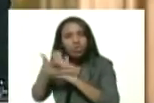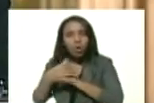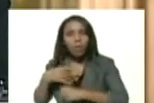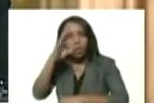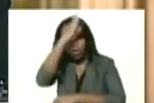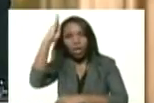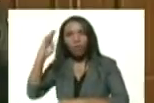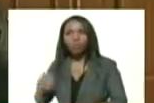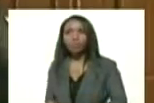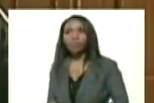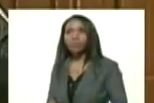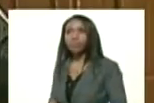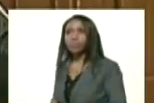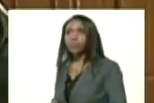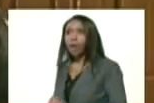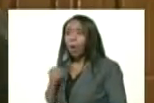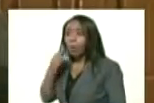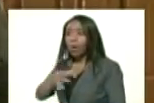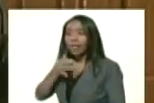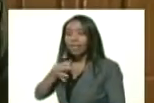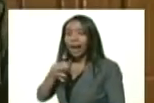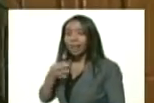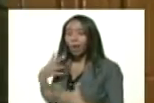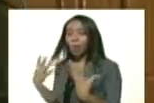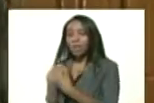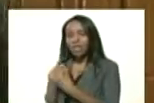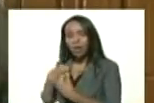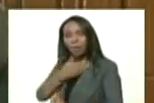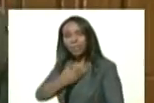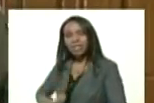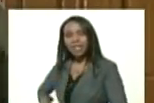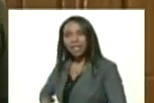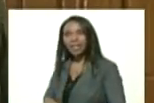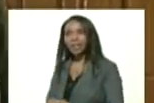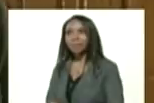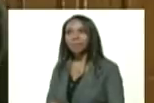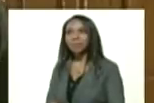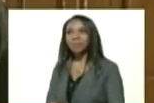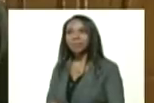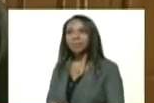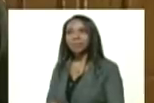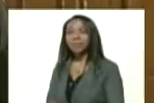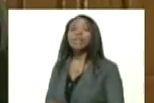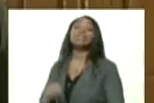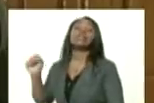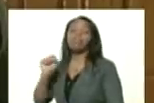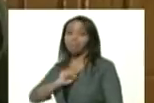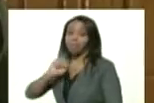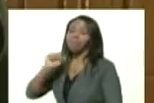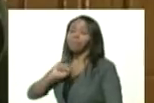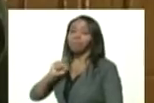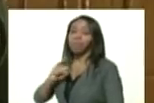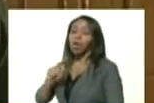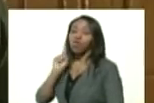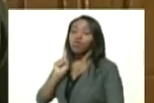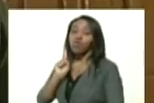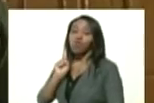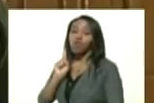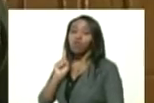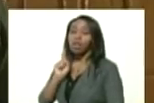rondón buenas tardes compañero presidente un estado de compañeros compañeros efectivamente uno de los